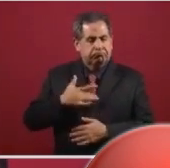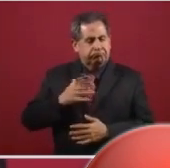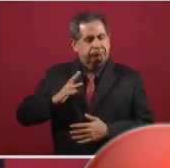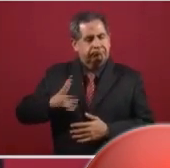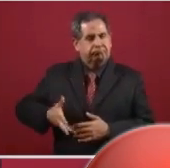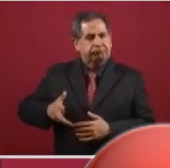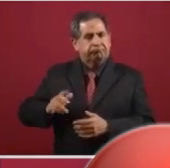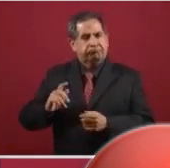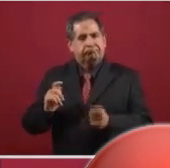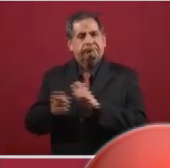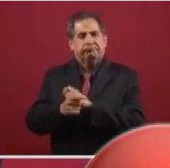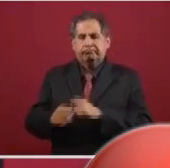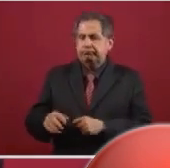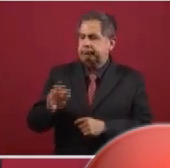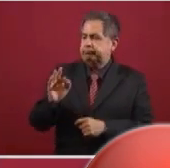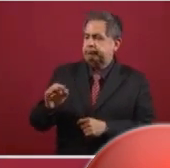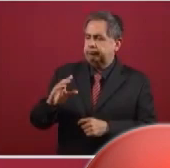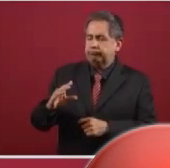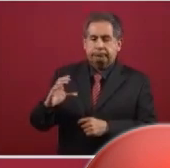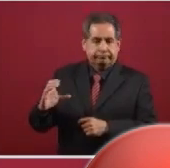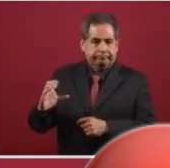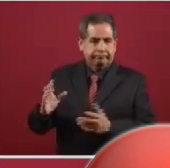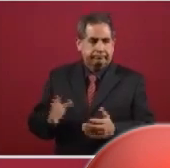orgullo. Para empezar,